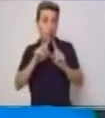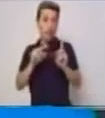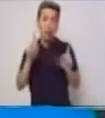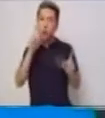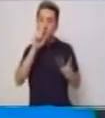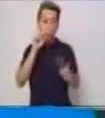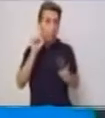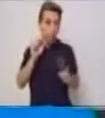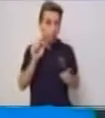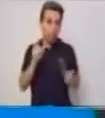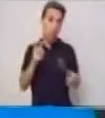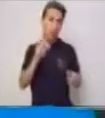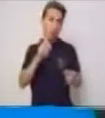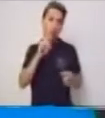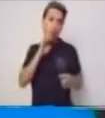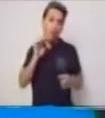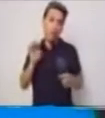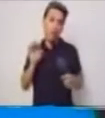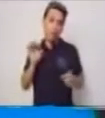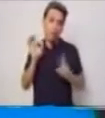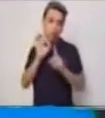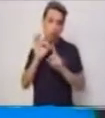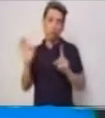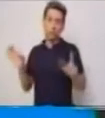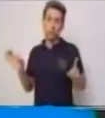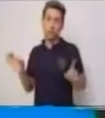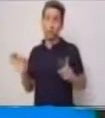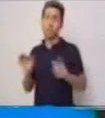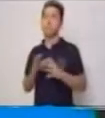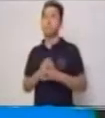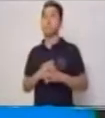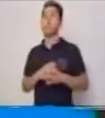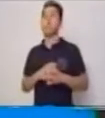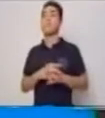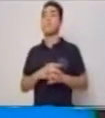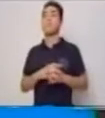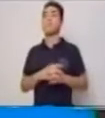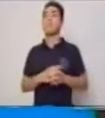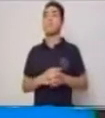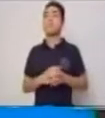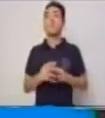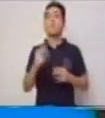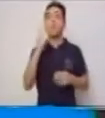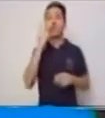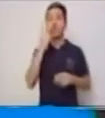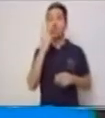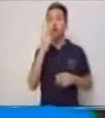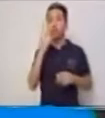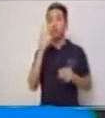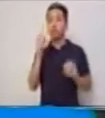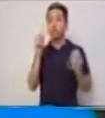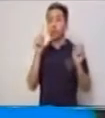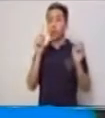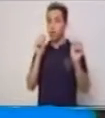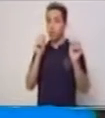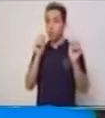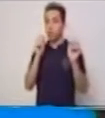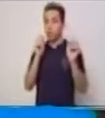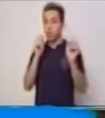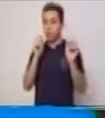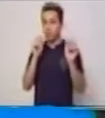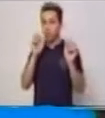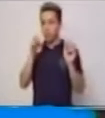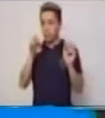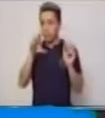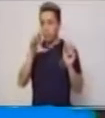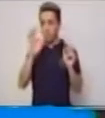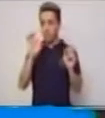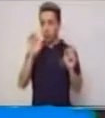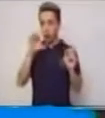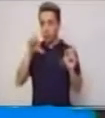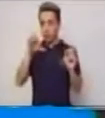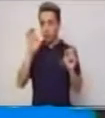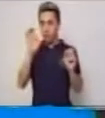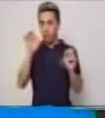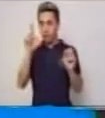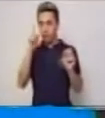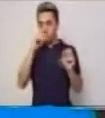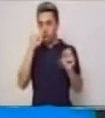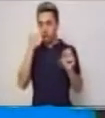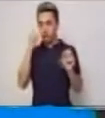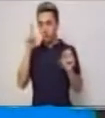Las oraciones complejas van a unir dos proposiciones, que podrían ser dos ideas separadas,